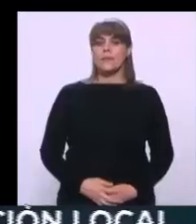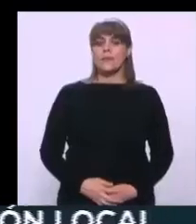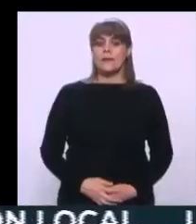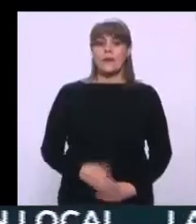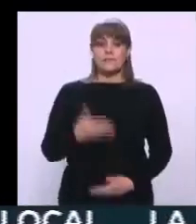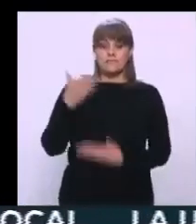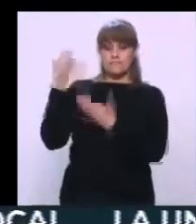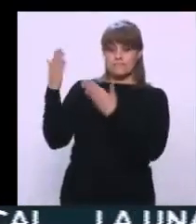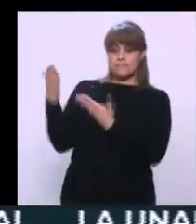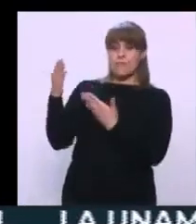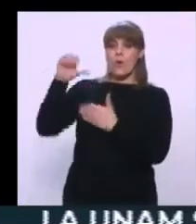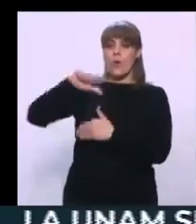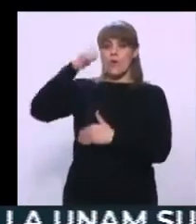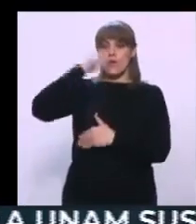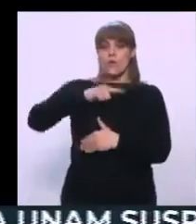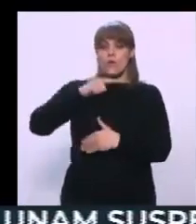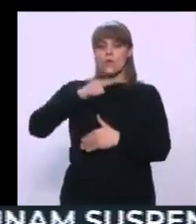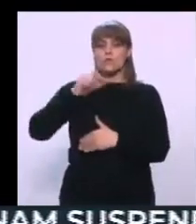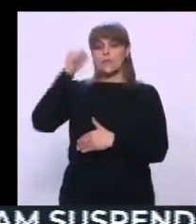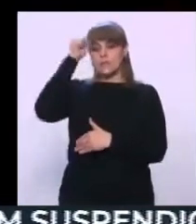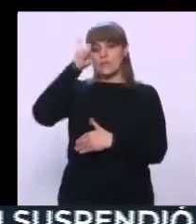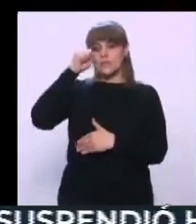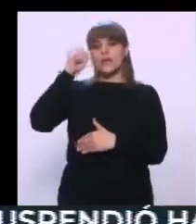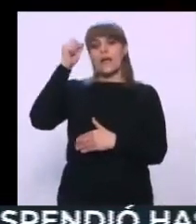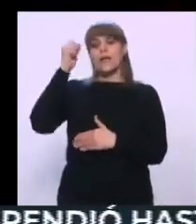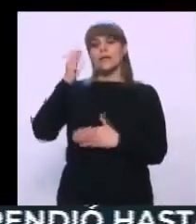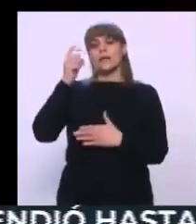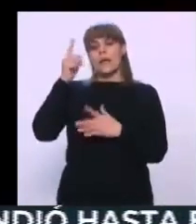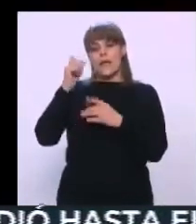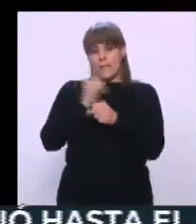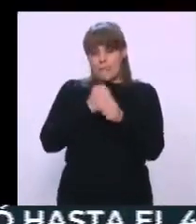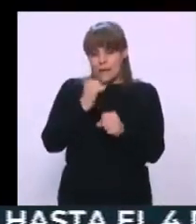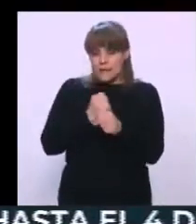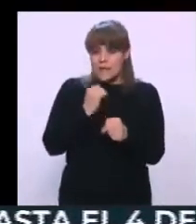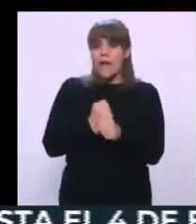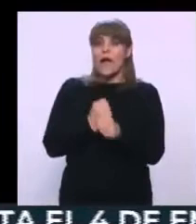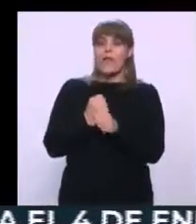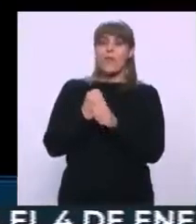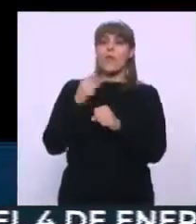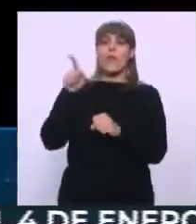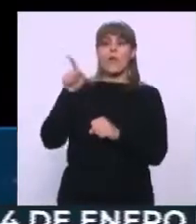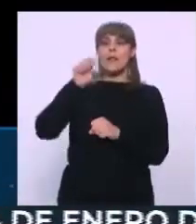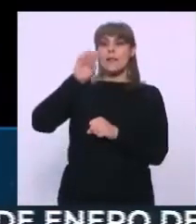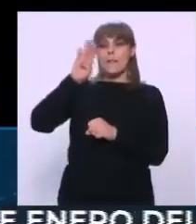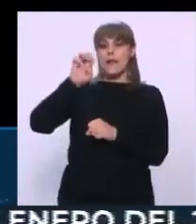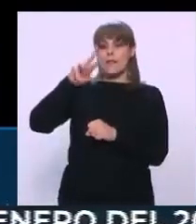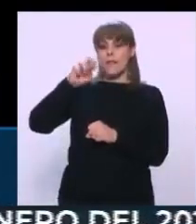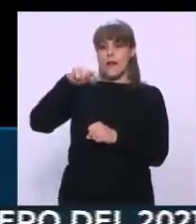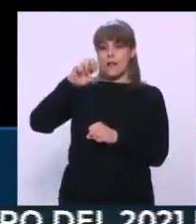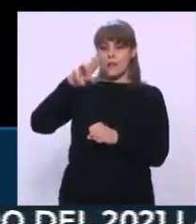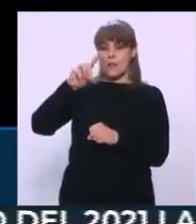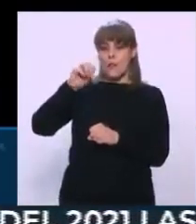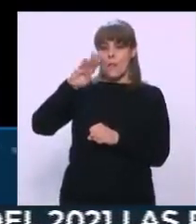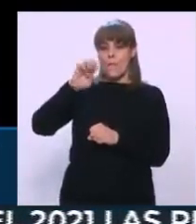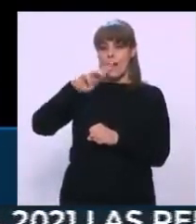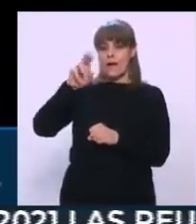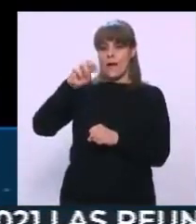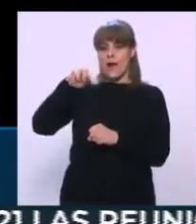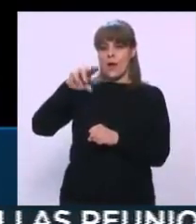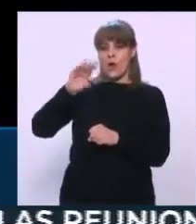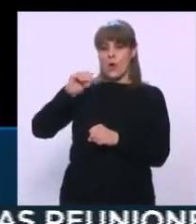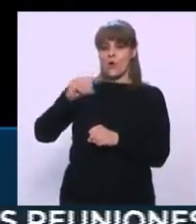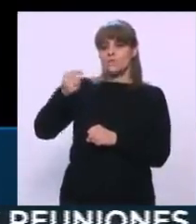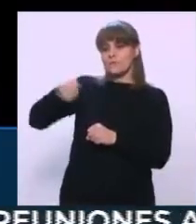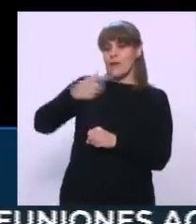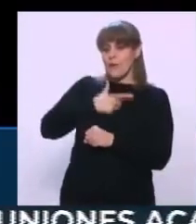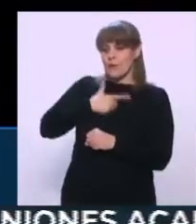Nos acompaña esta noche el sociólogo y especialista en religiones, Bernardo Barranco, a quien saludamos con muchísimo gusto. Bernardo, ¿cómo está? Muy